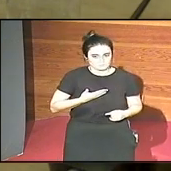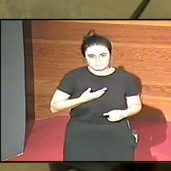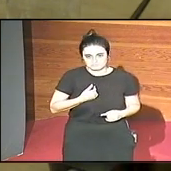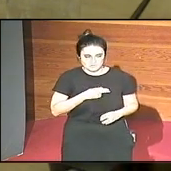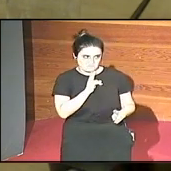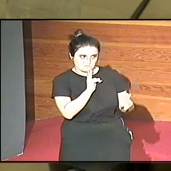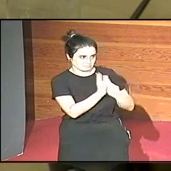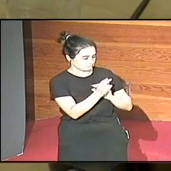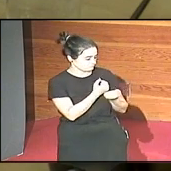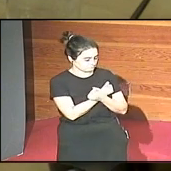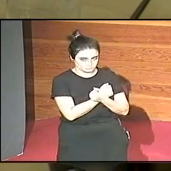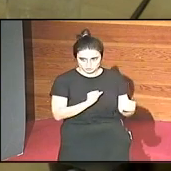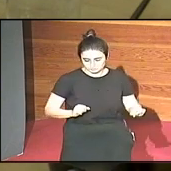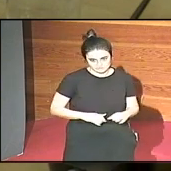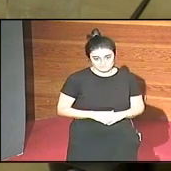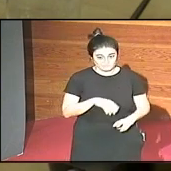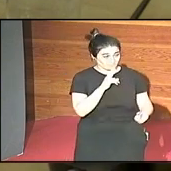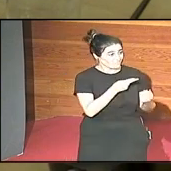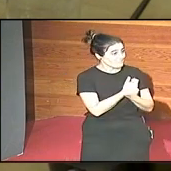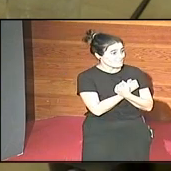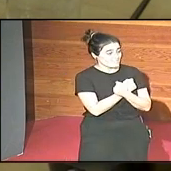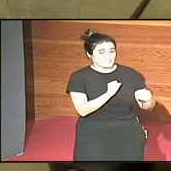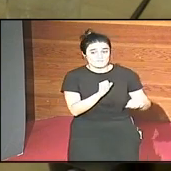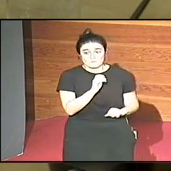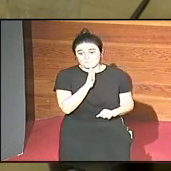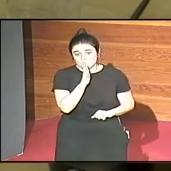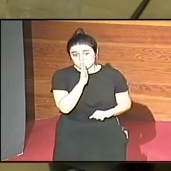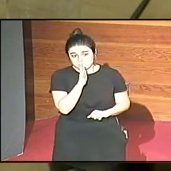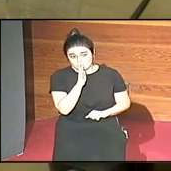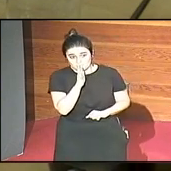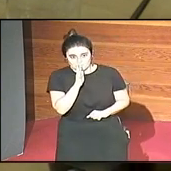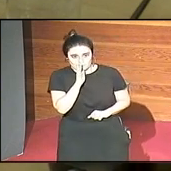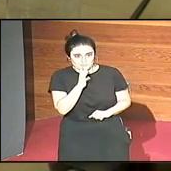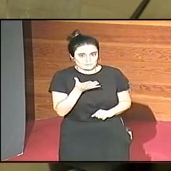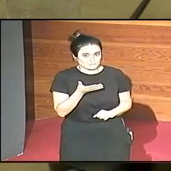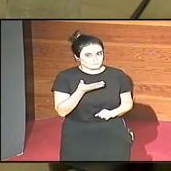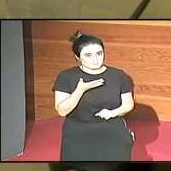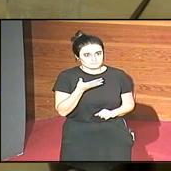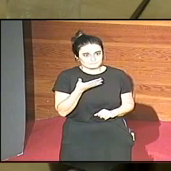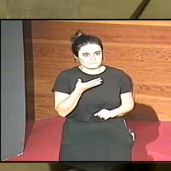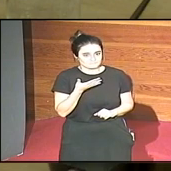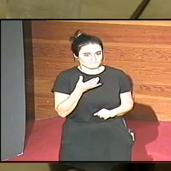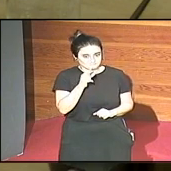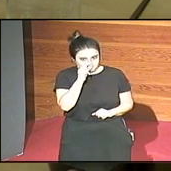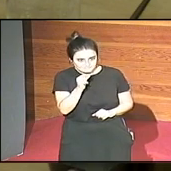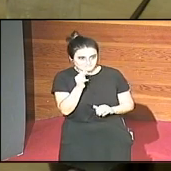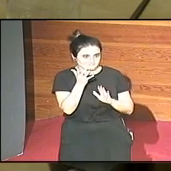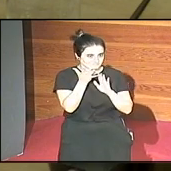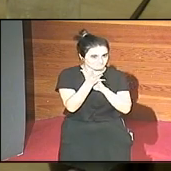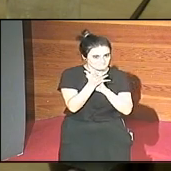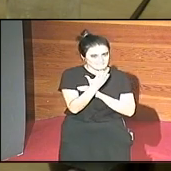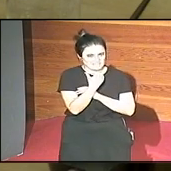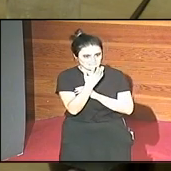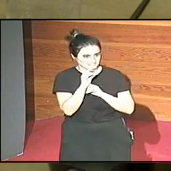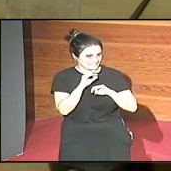decirle. Es imposible decirle porque no hay aún ninguna indicación clara que venga